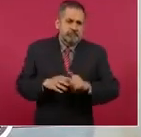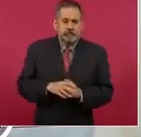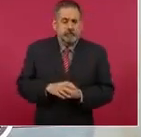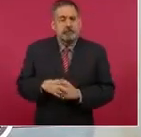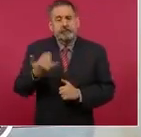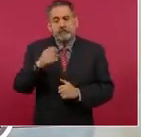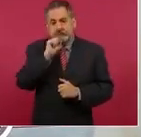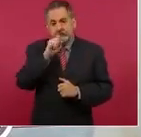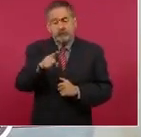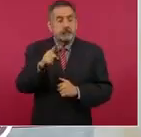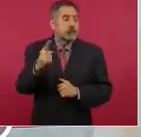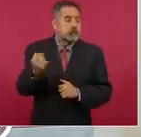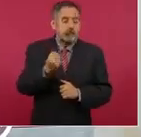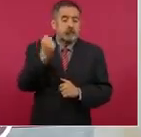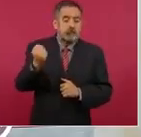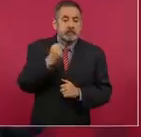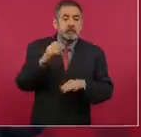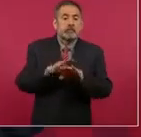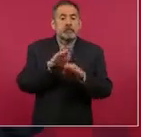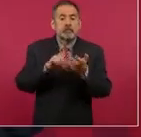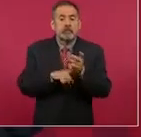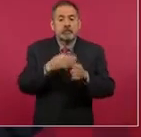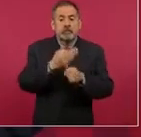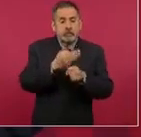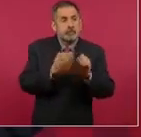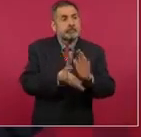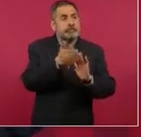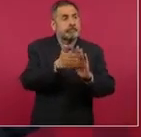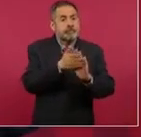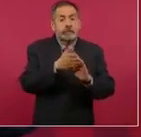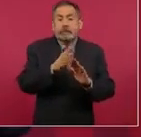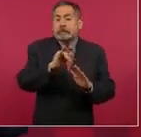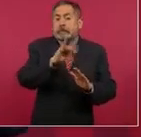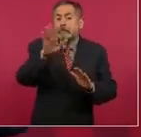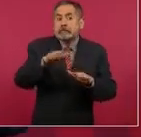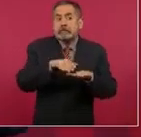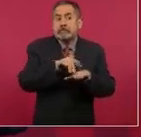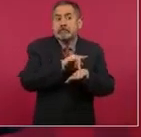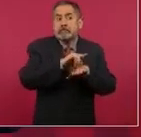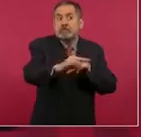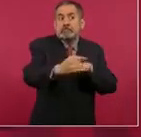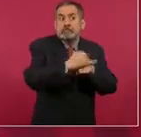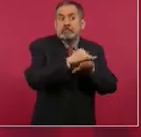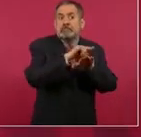afortunadamente pues fue en la etapa constructiva que no causó daño.